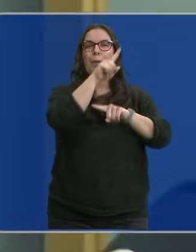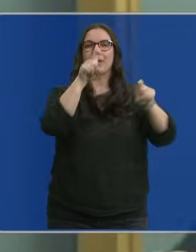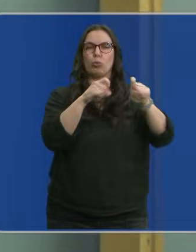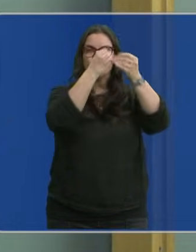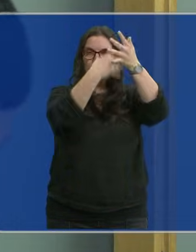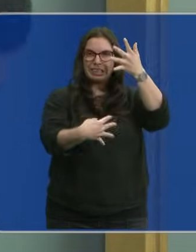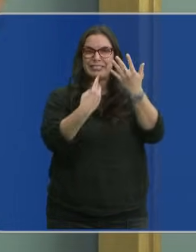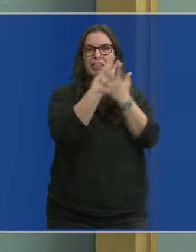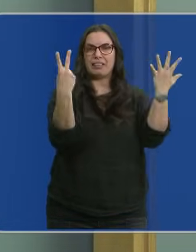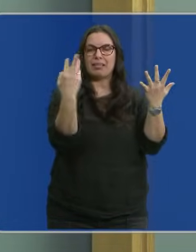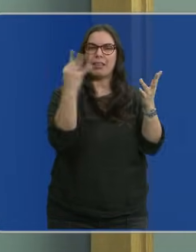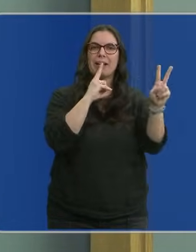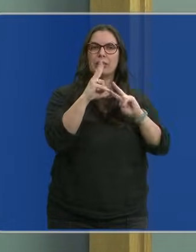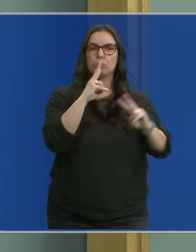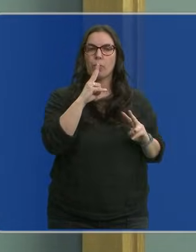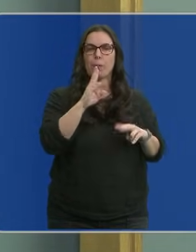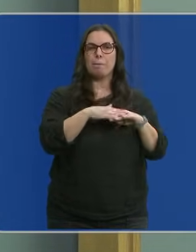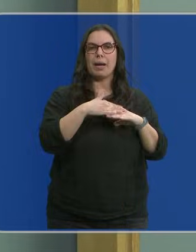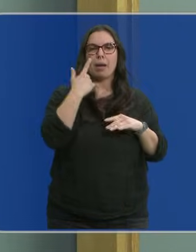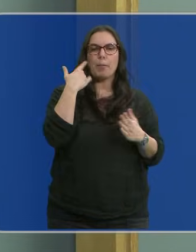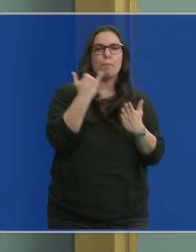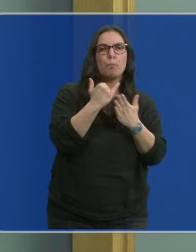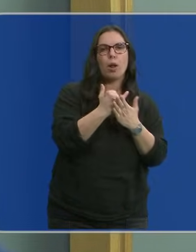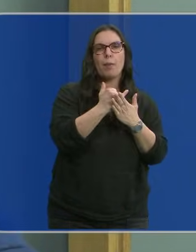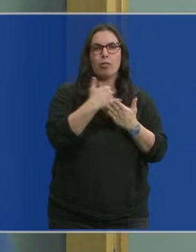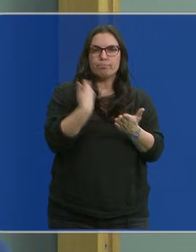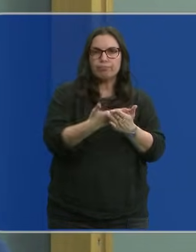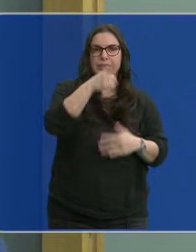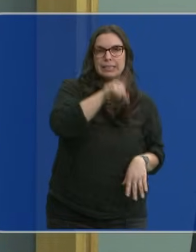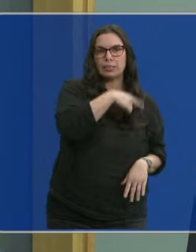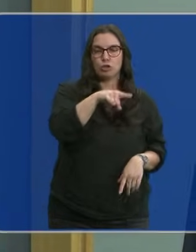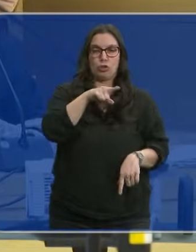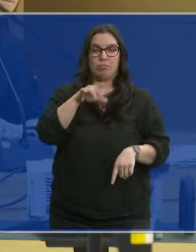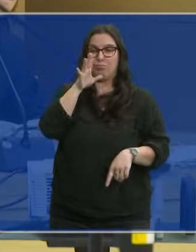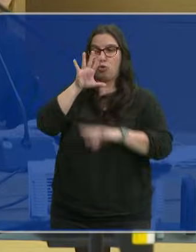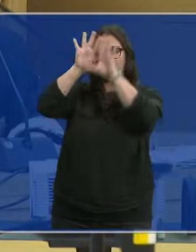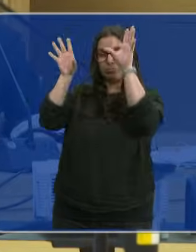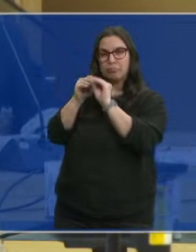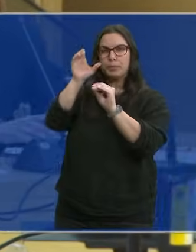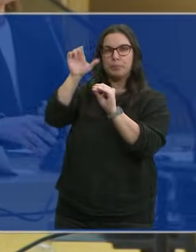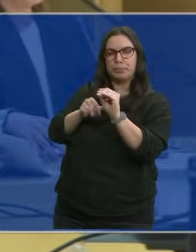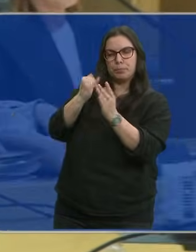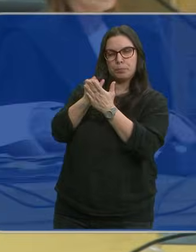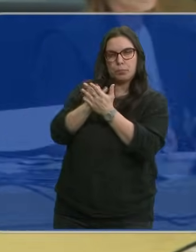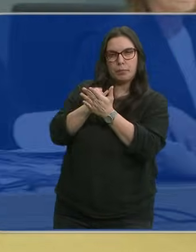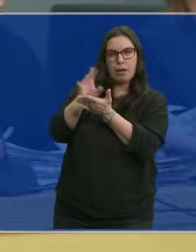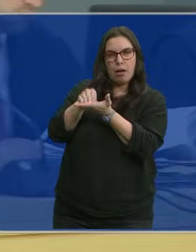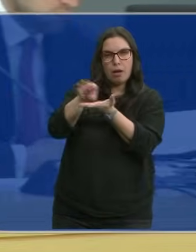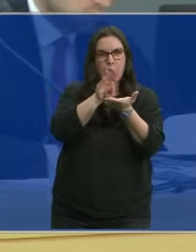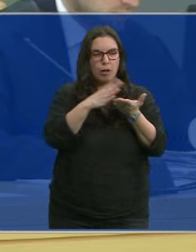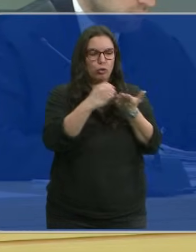los hechos que deberán determinar si consideran probadas o no en función de los testimonios y pruebas documentales expuestas en las